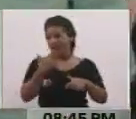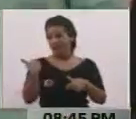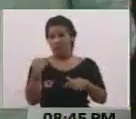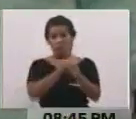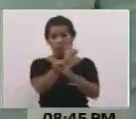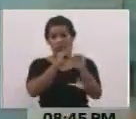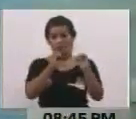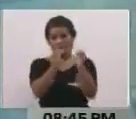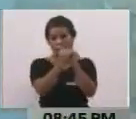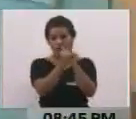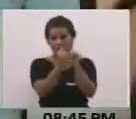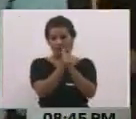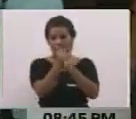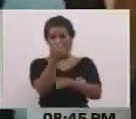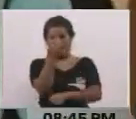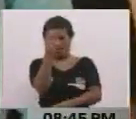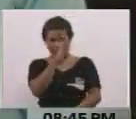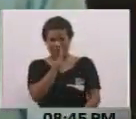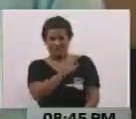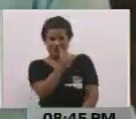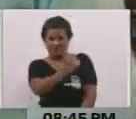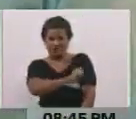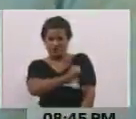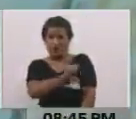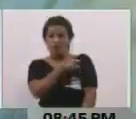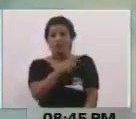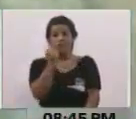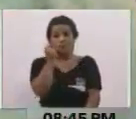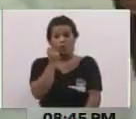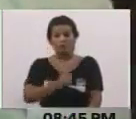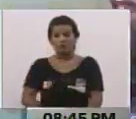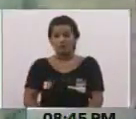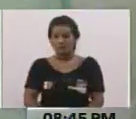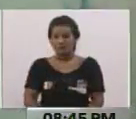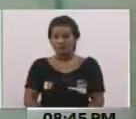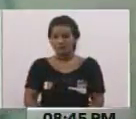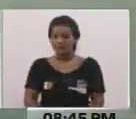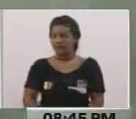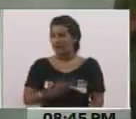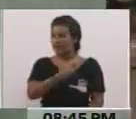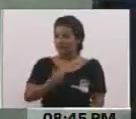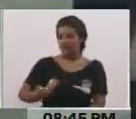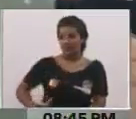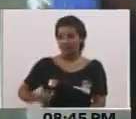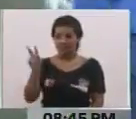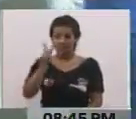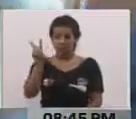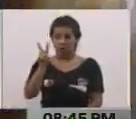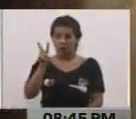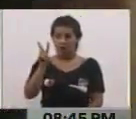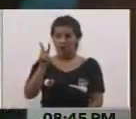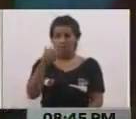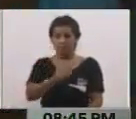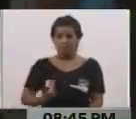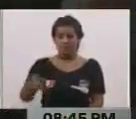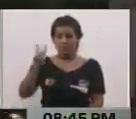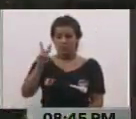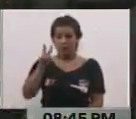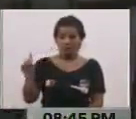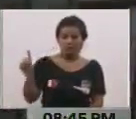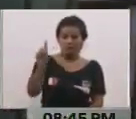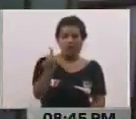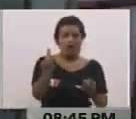Río durante este año 2016. El presidente de la República, acompañado de la primera combatiente,